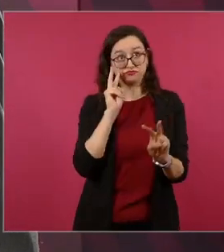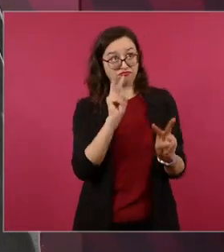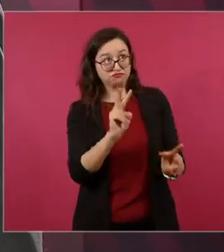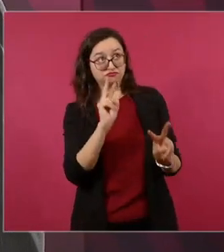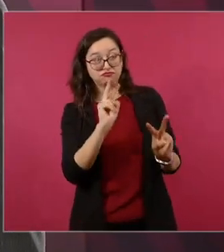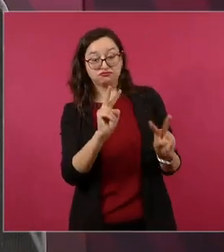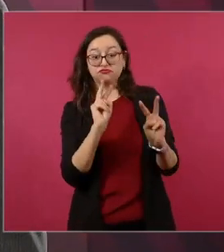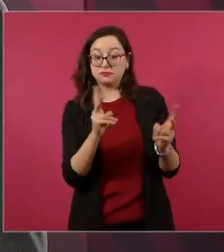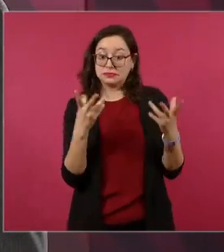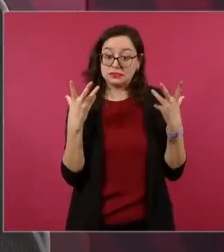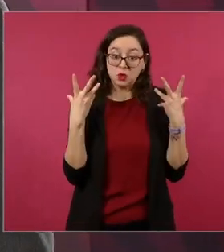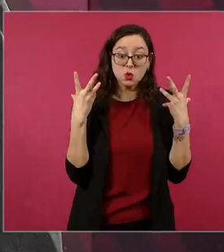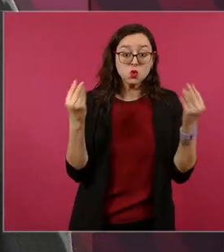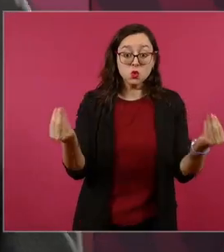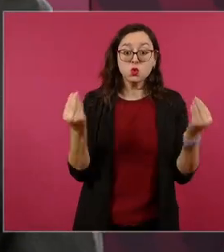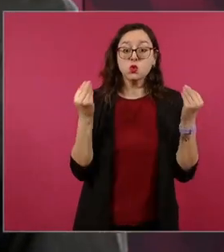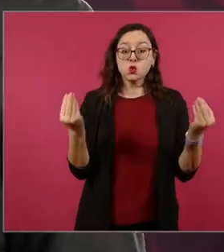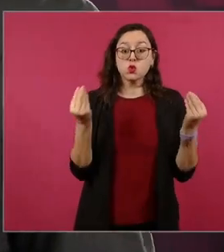matutina.